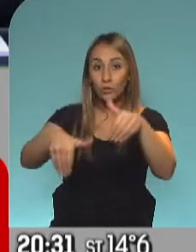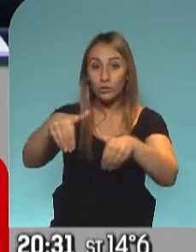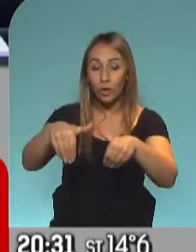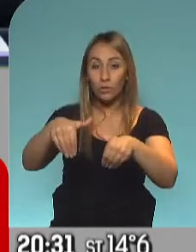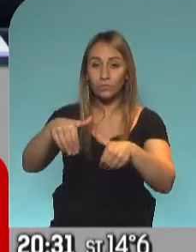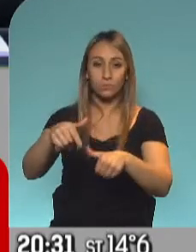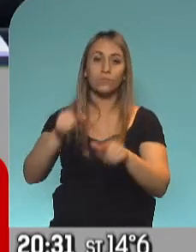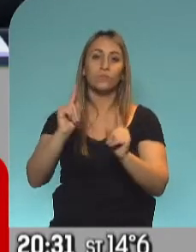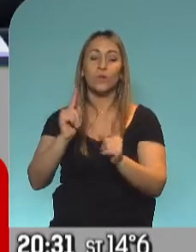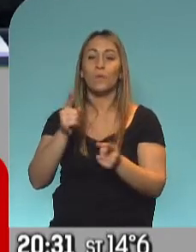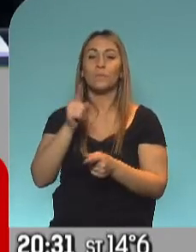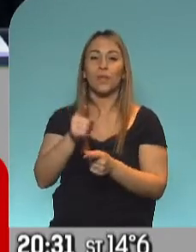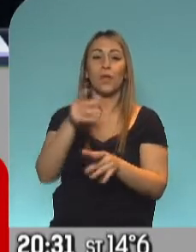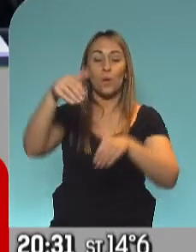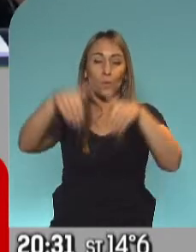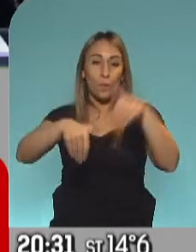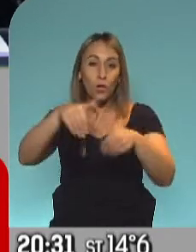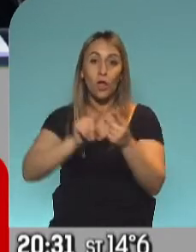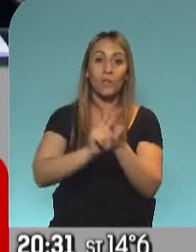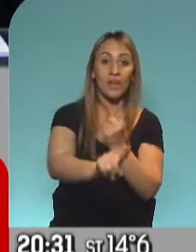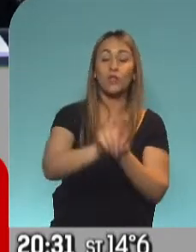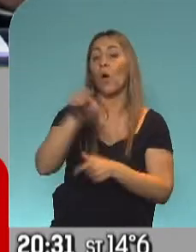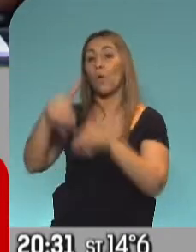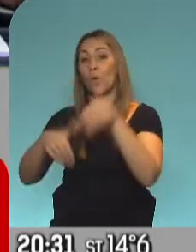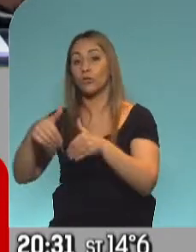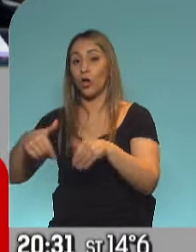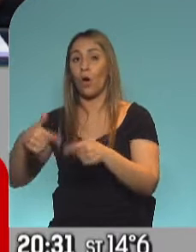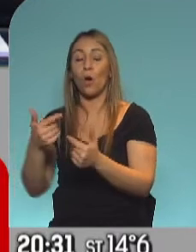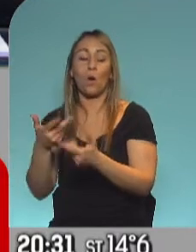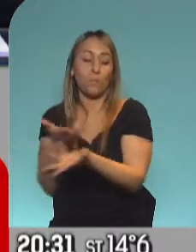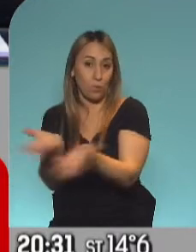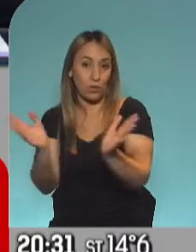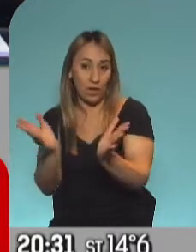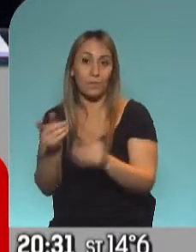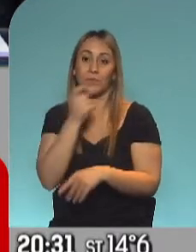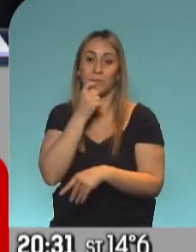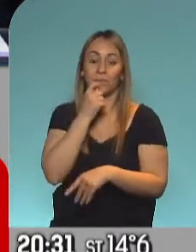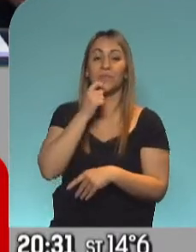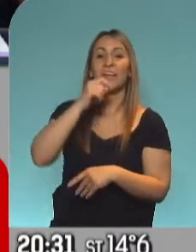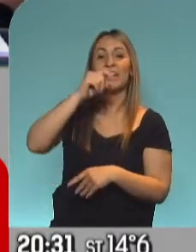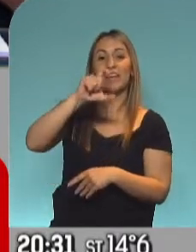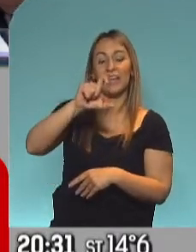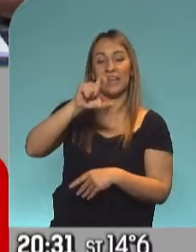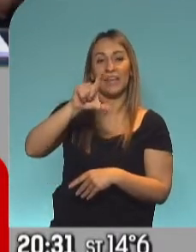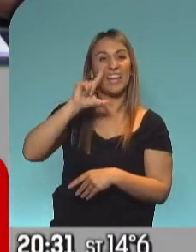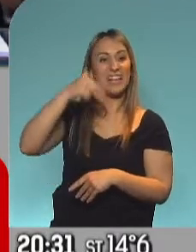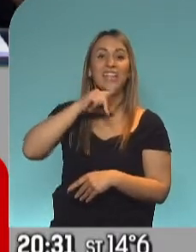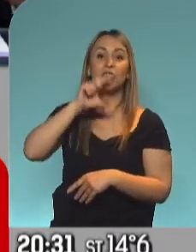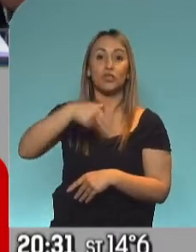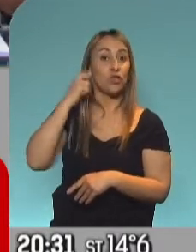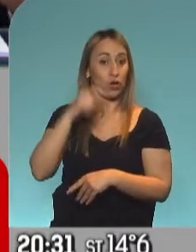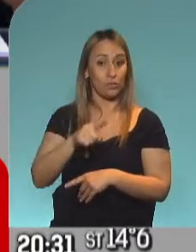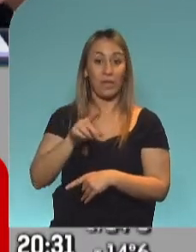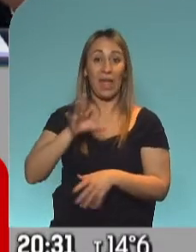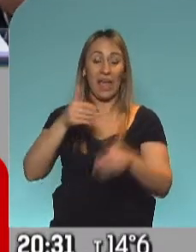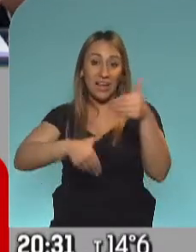electoral, recordemos que es un voto directo, y el voto popular, que son dos instancias. Por ejemplo, Hillary Clinton, las últimas elecciones del 2016 las